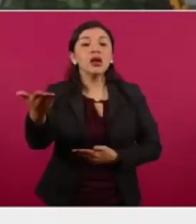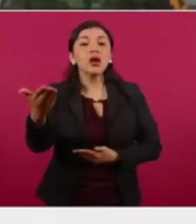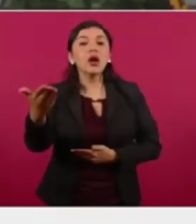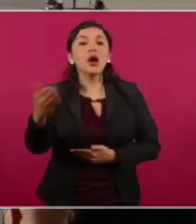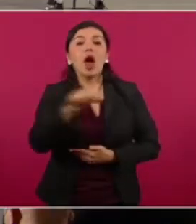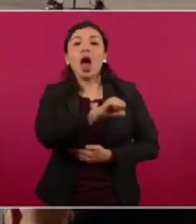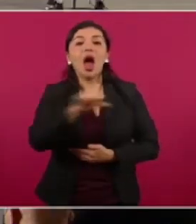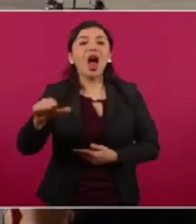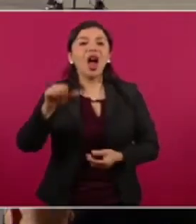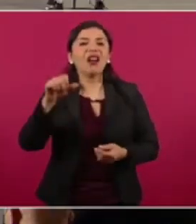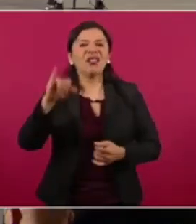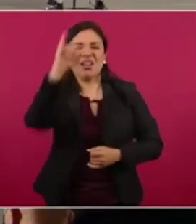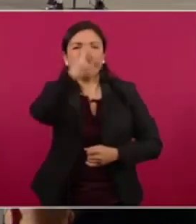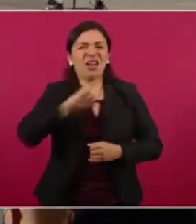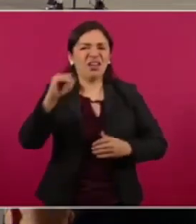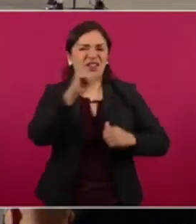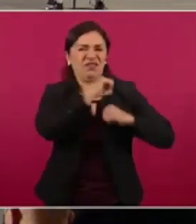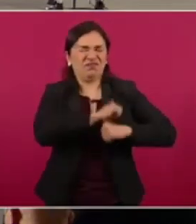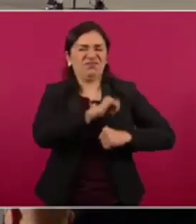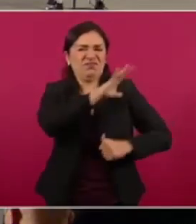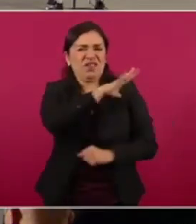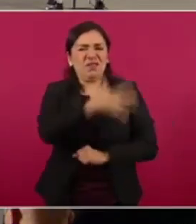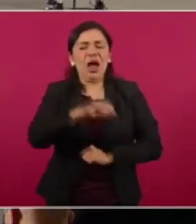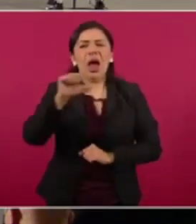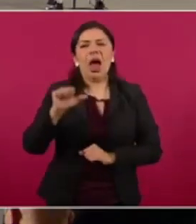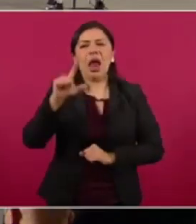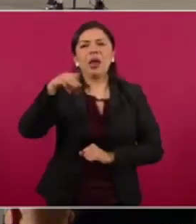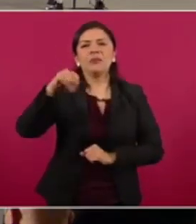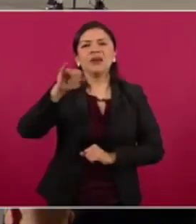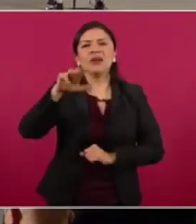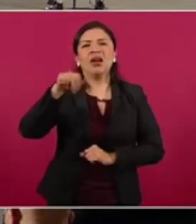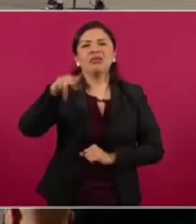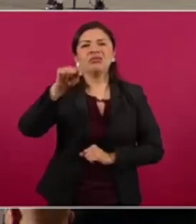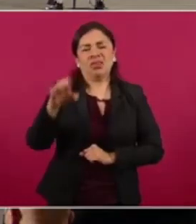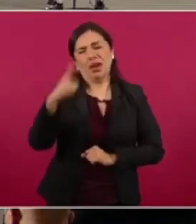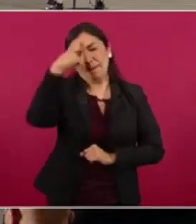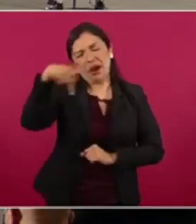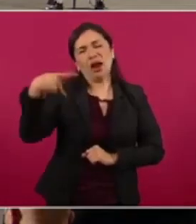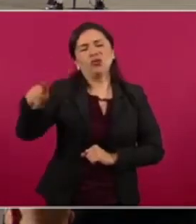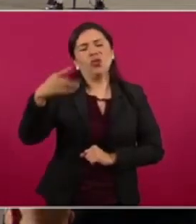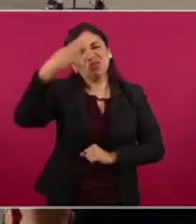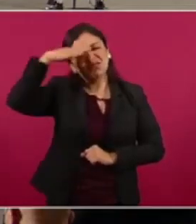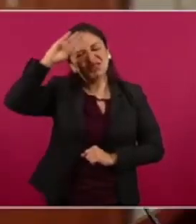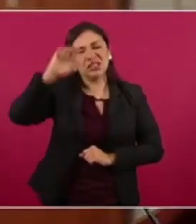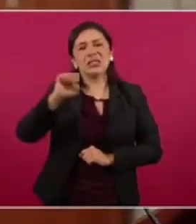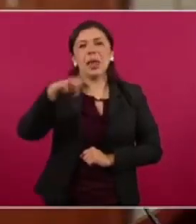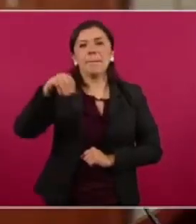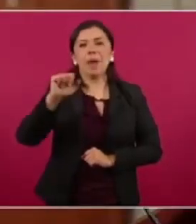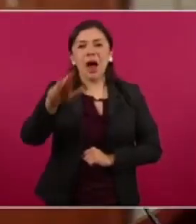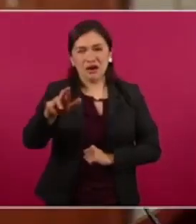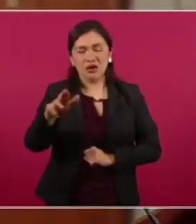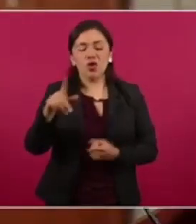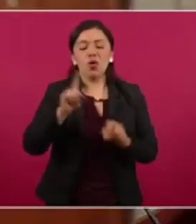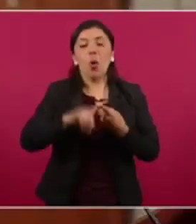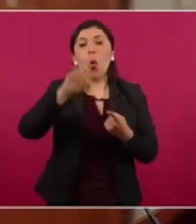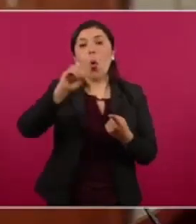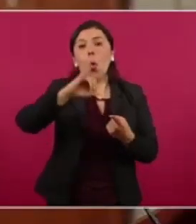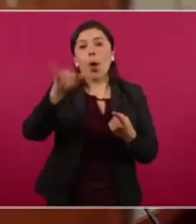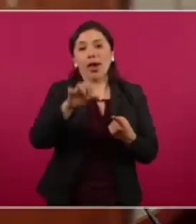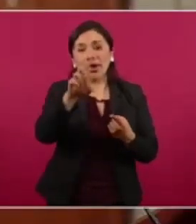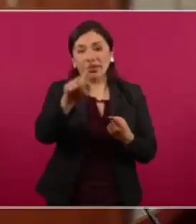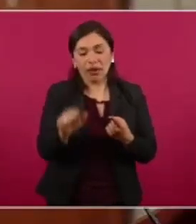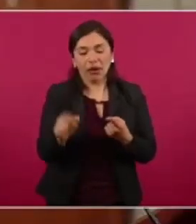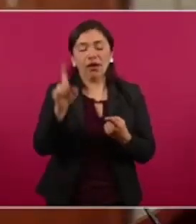los almirantes de la Secretaría de Marina, al almirante Ojeda